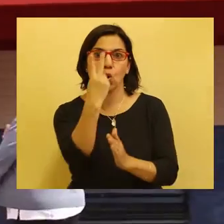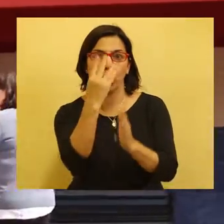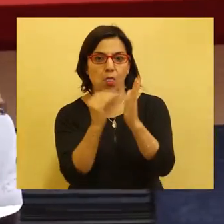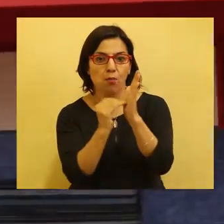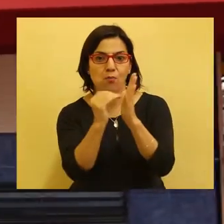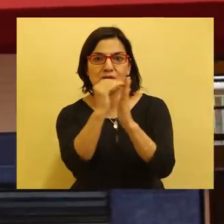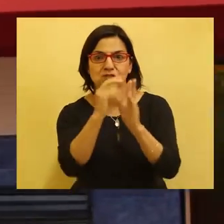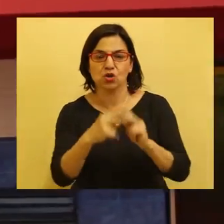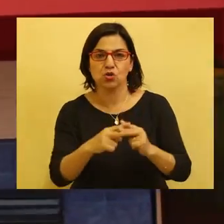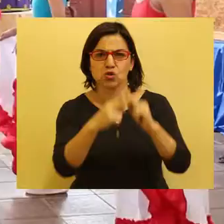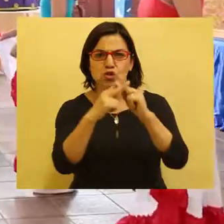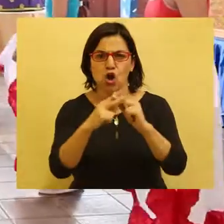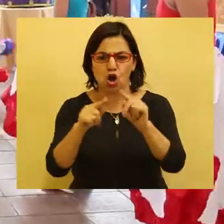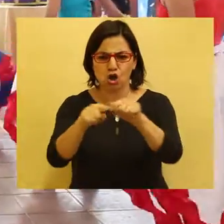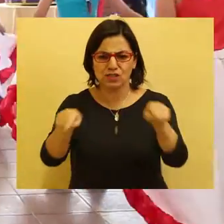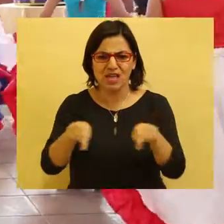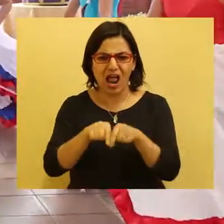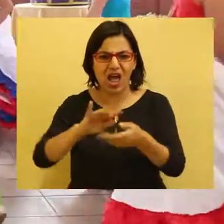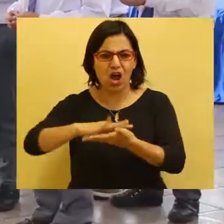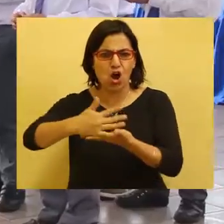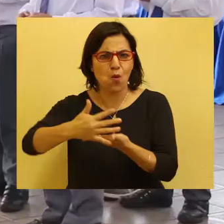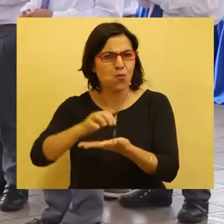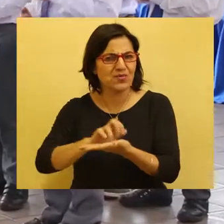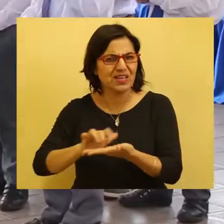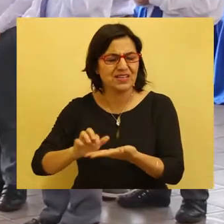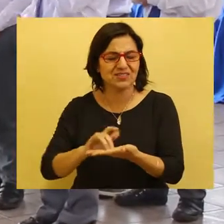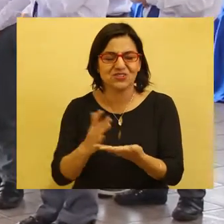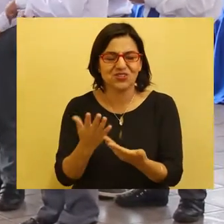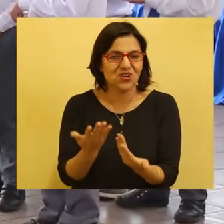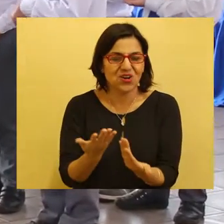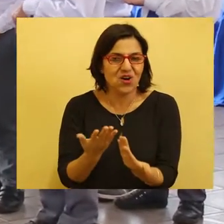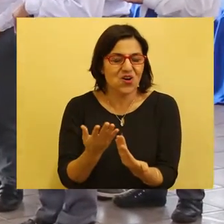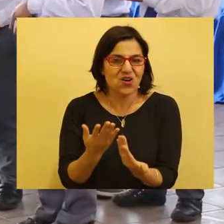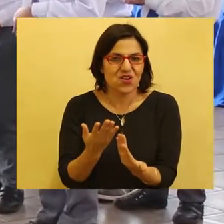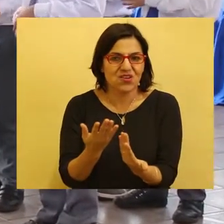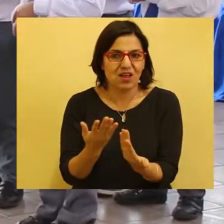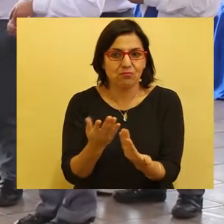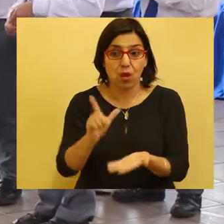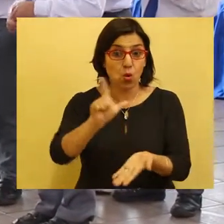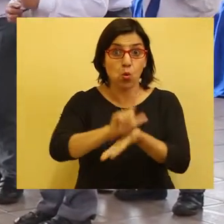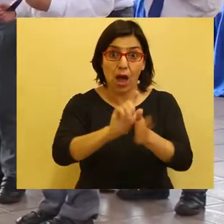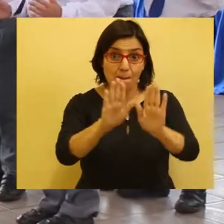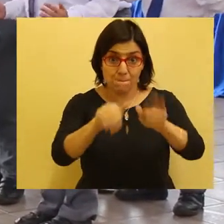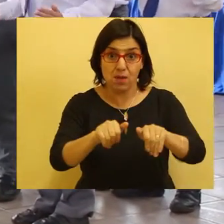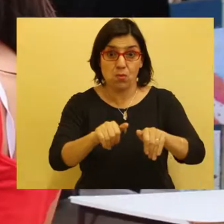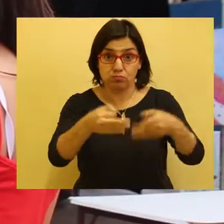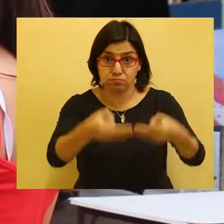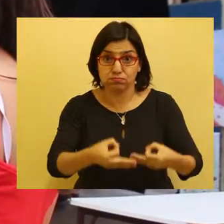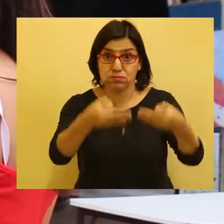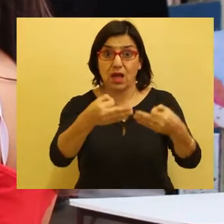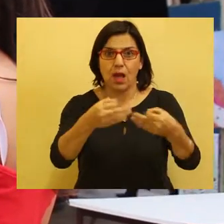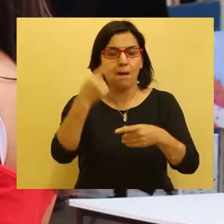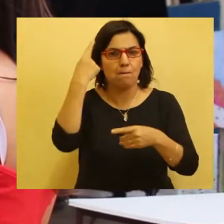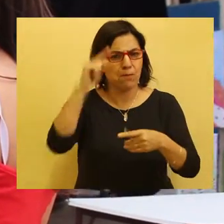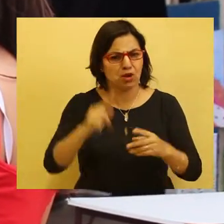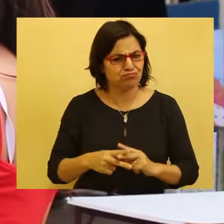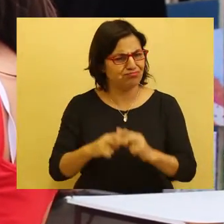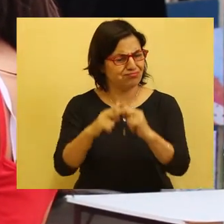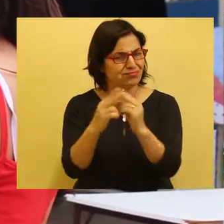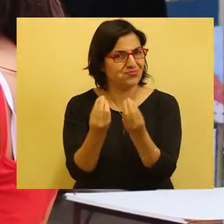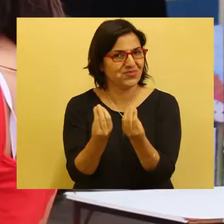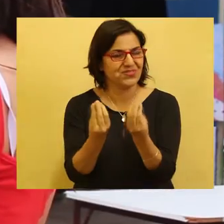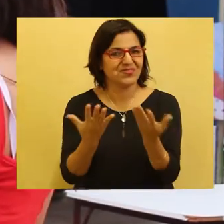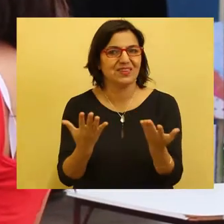con segundo piso, con sala de computación, con el sitio del mismo, pero se ha distribuido muy